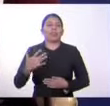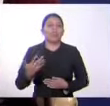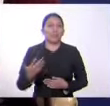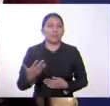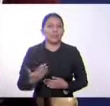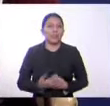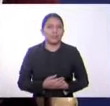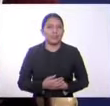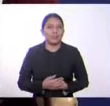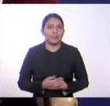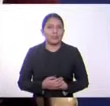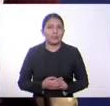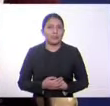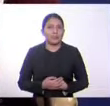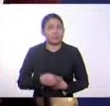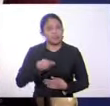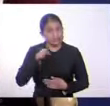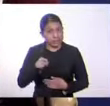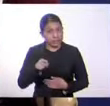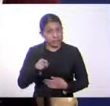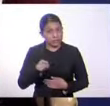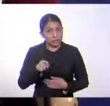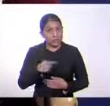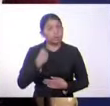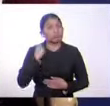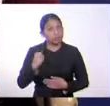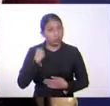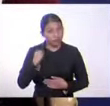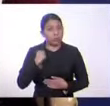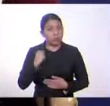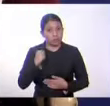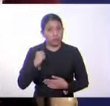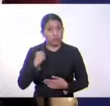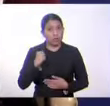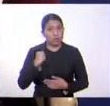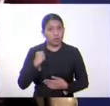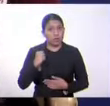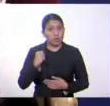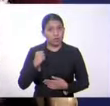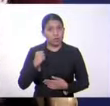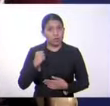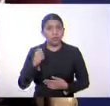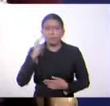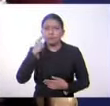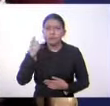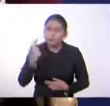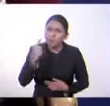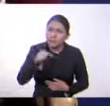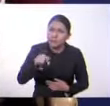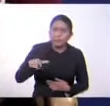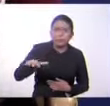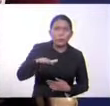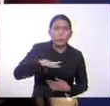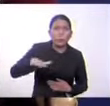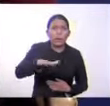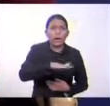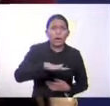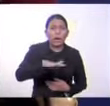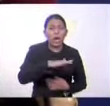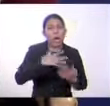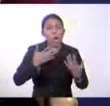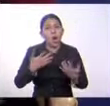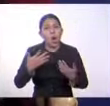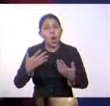¿verdad? Exacto. En ese sentido, es importante también la búsqueda de espacios o la generación